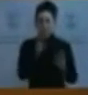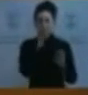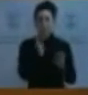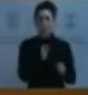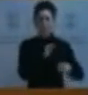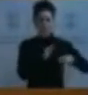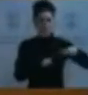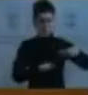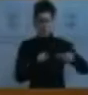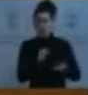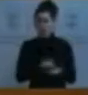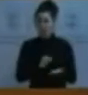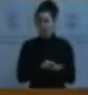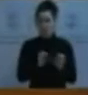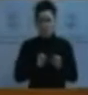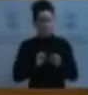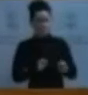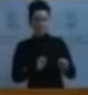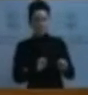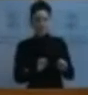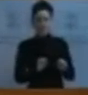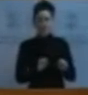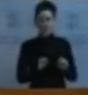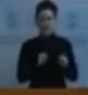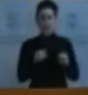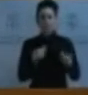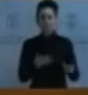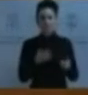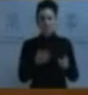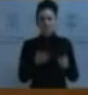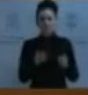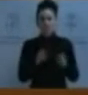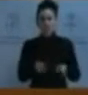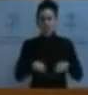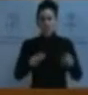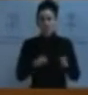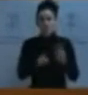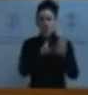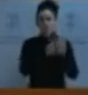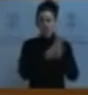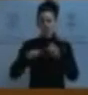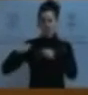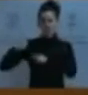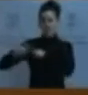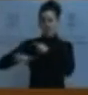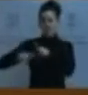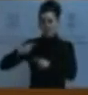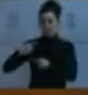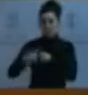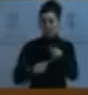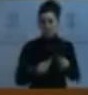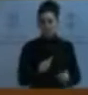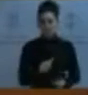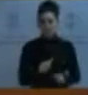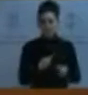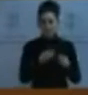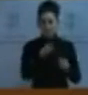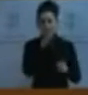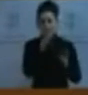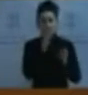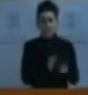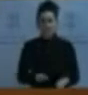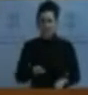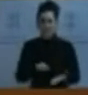la modificación de la Ley de Sucesiones y Donaciones instada por el Partido Popular, para que